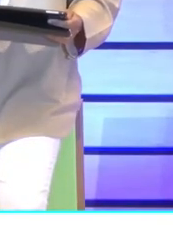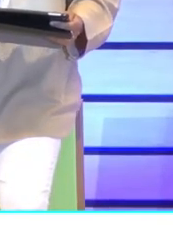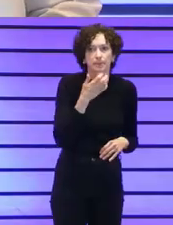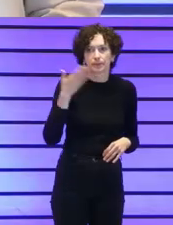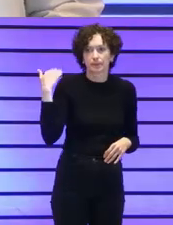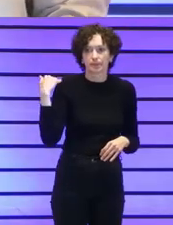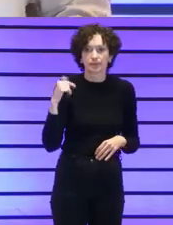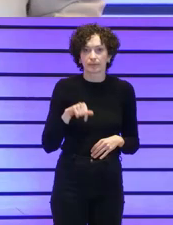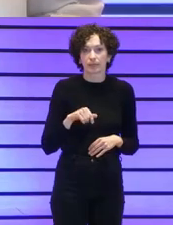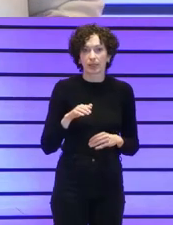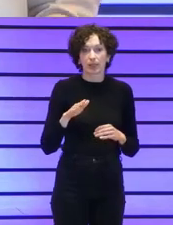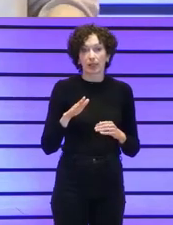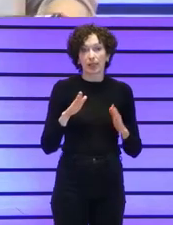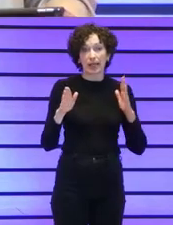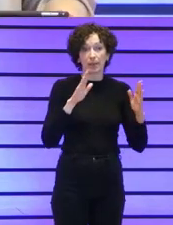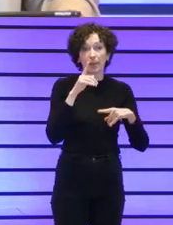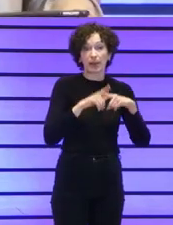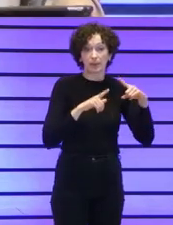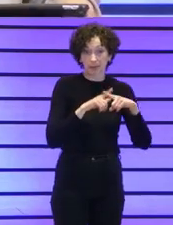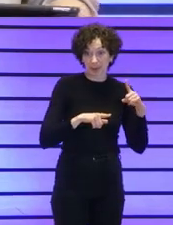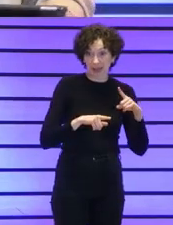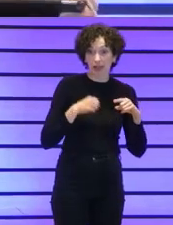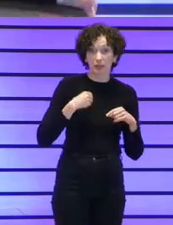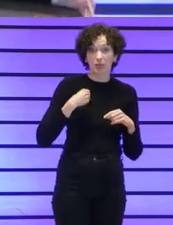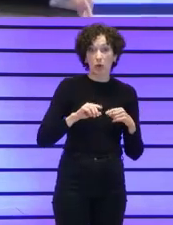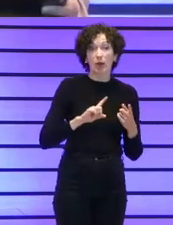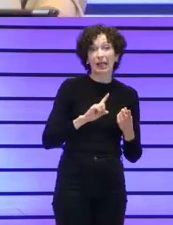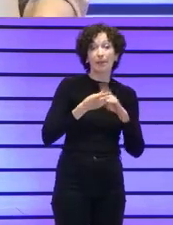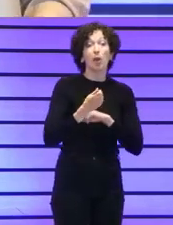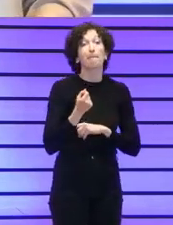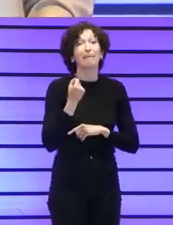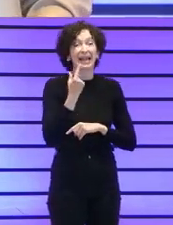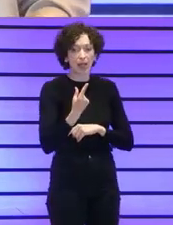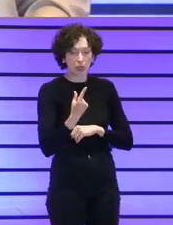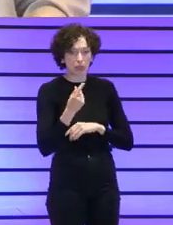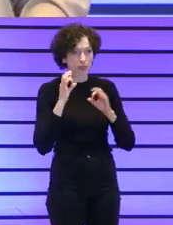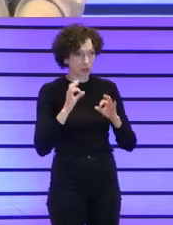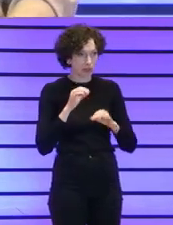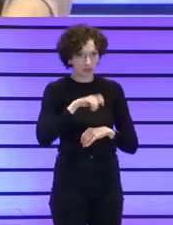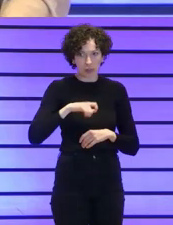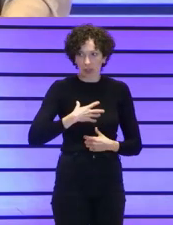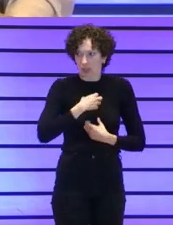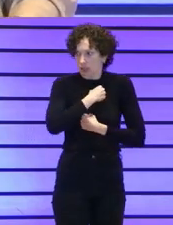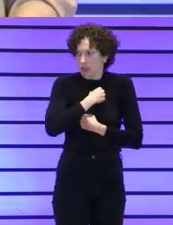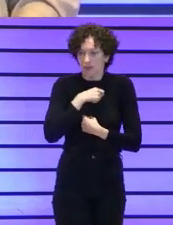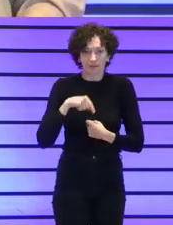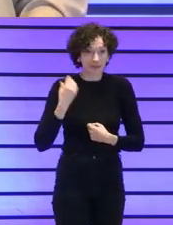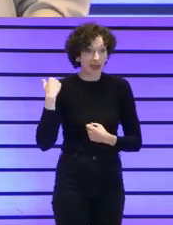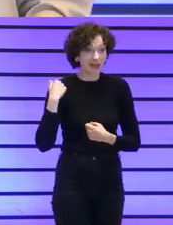el milenio en la Edad Media y la gente estaría agobiadísima, no tengo ninguna duda, ¿no? Más agobiada con la llegada del euro,